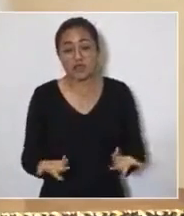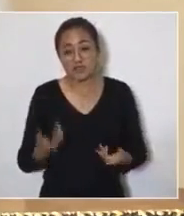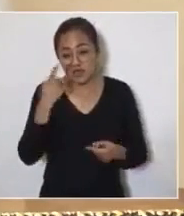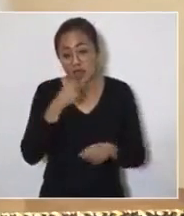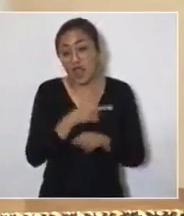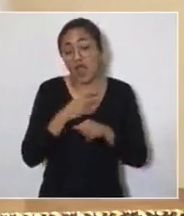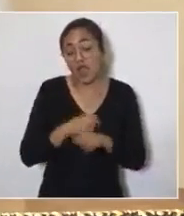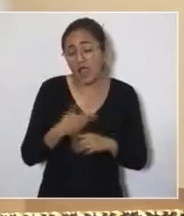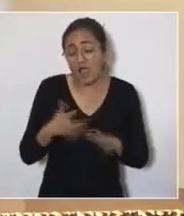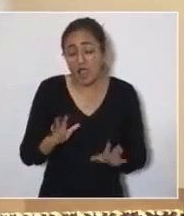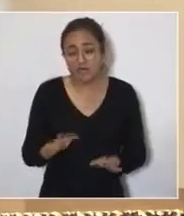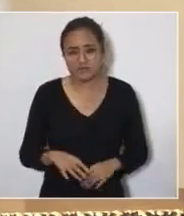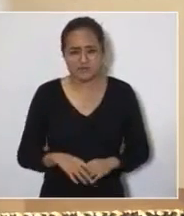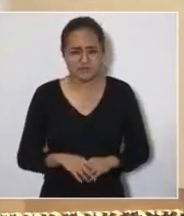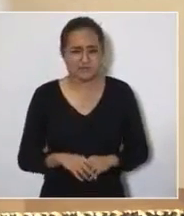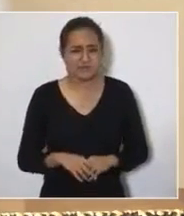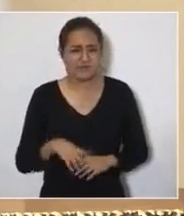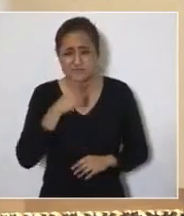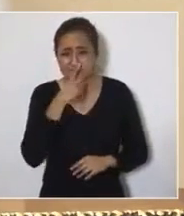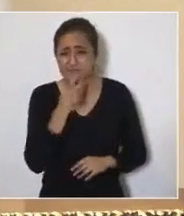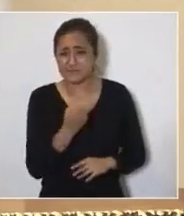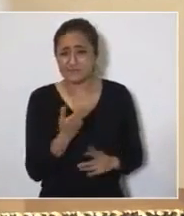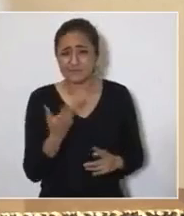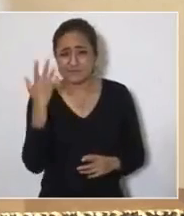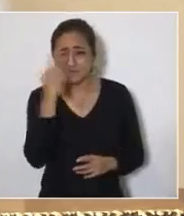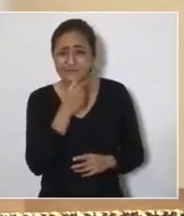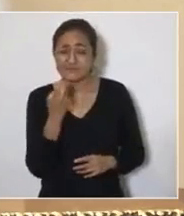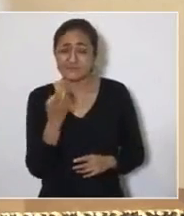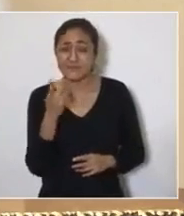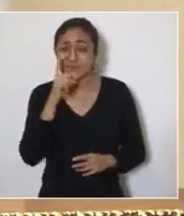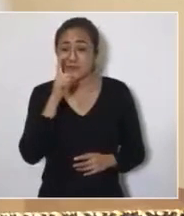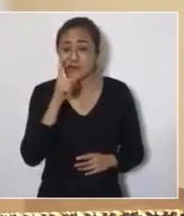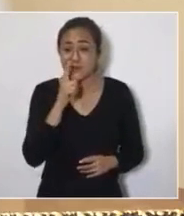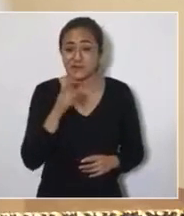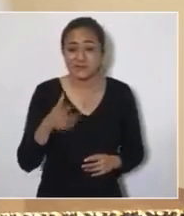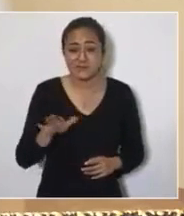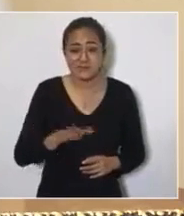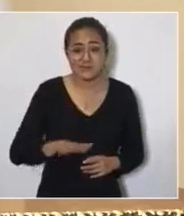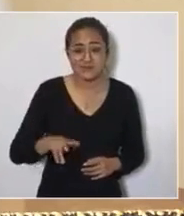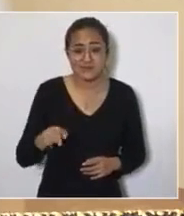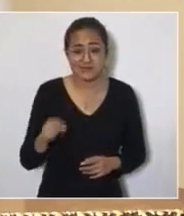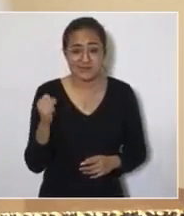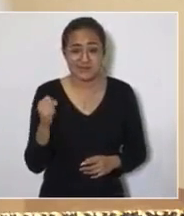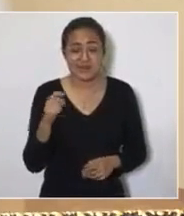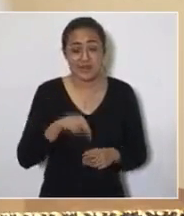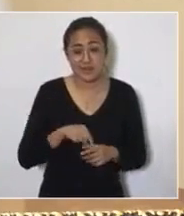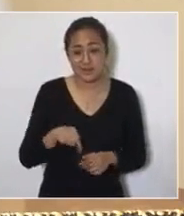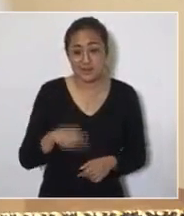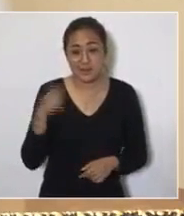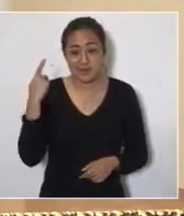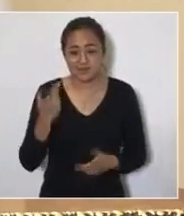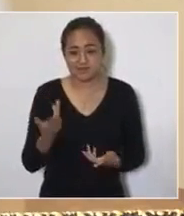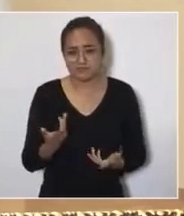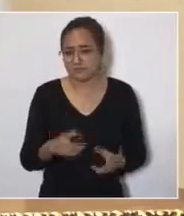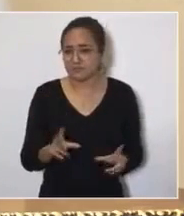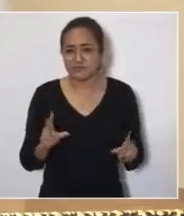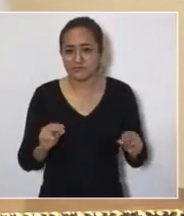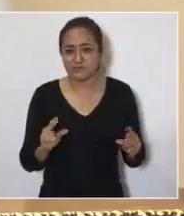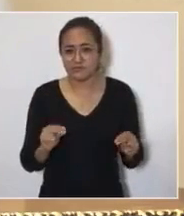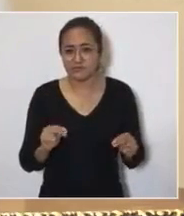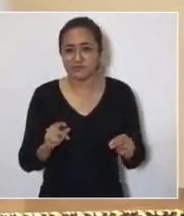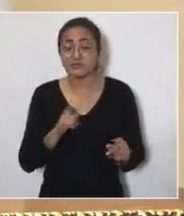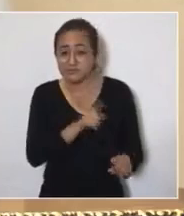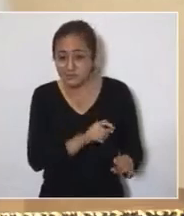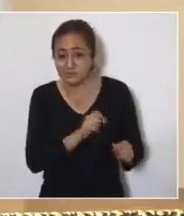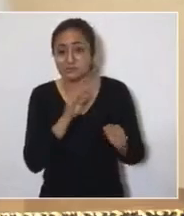a invitar a los presidentes para que vinieran a ver lo bonito de las luces este de septiembre aquí en la capital no lo